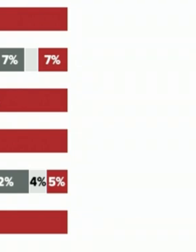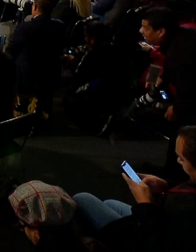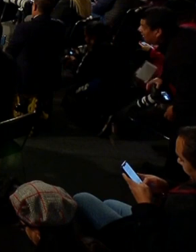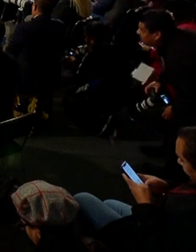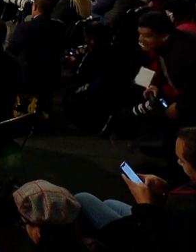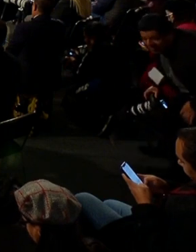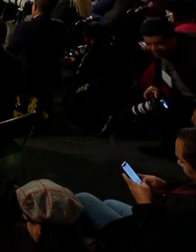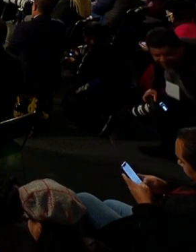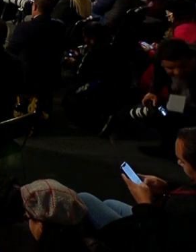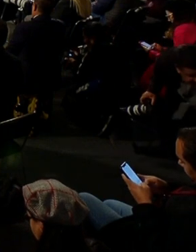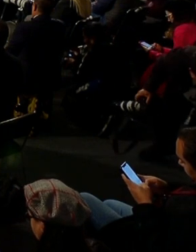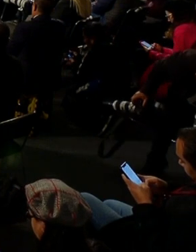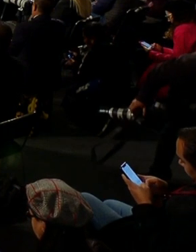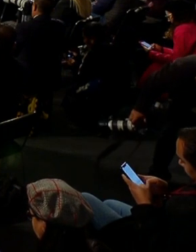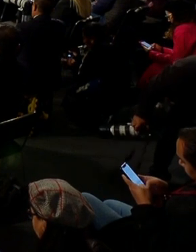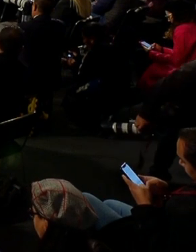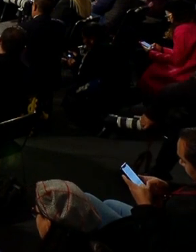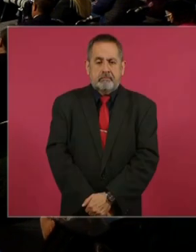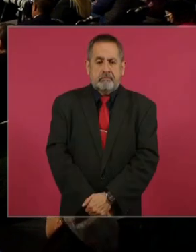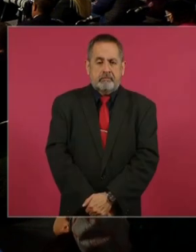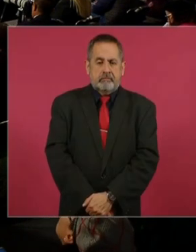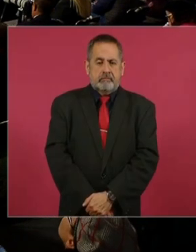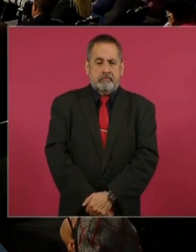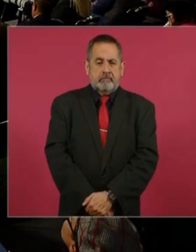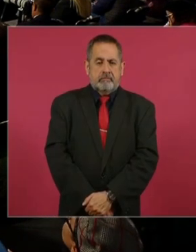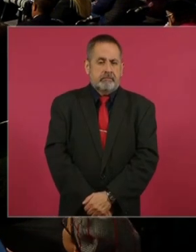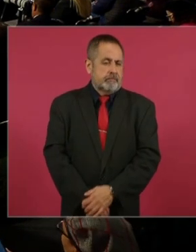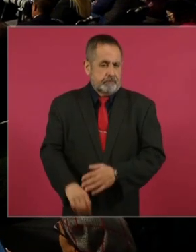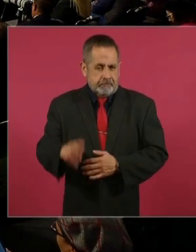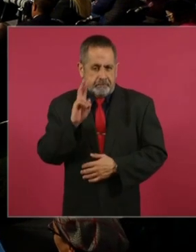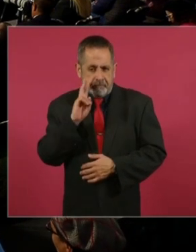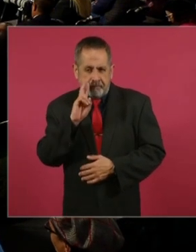A ver si la encuentran.